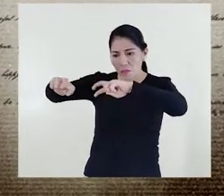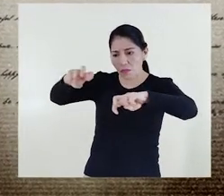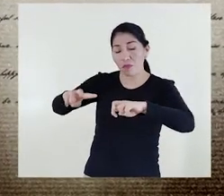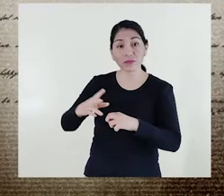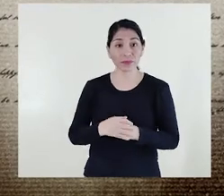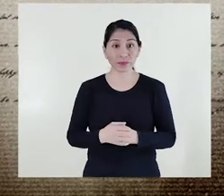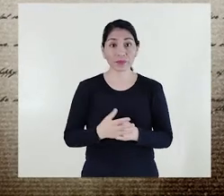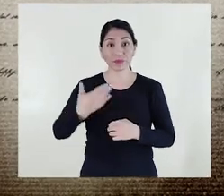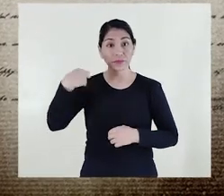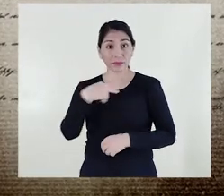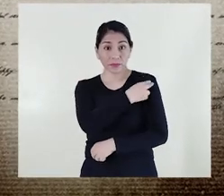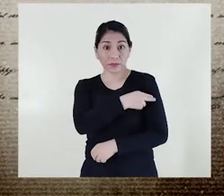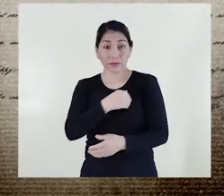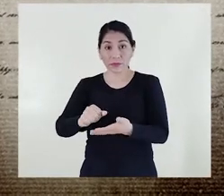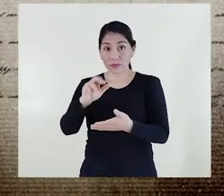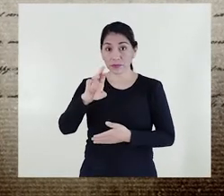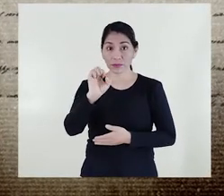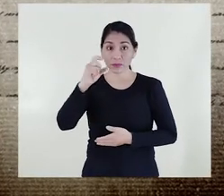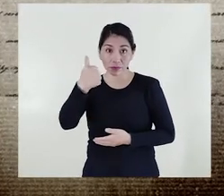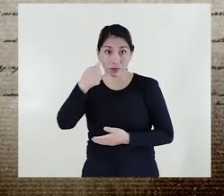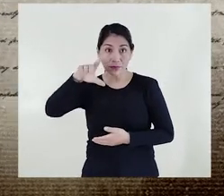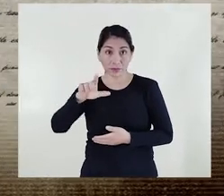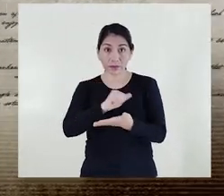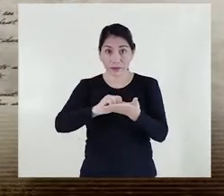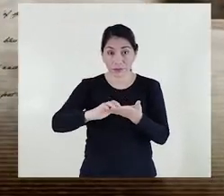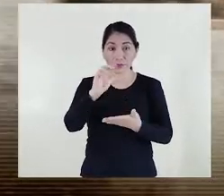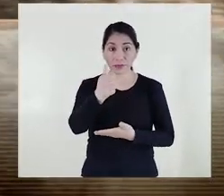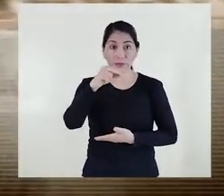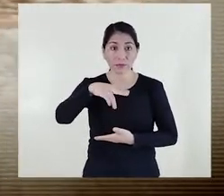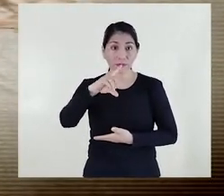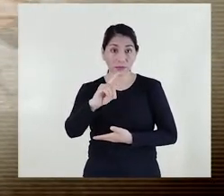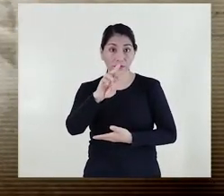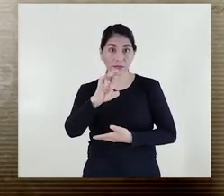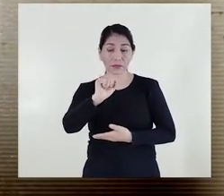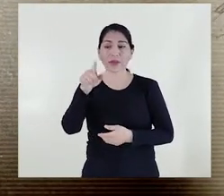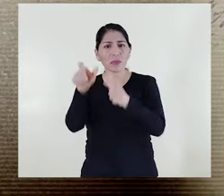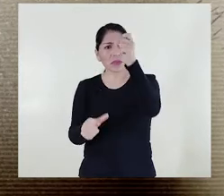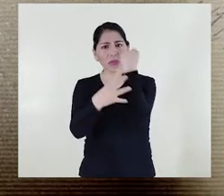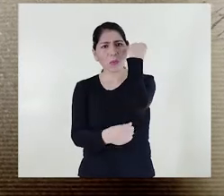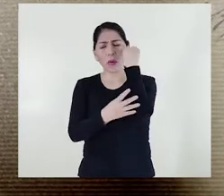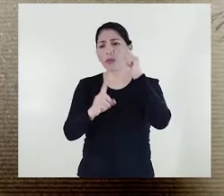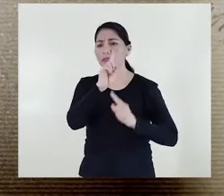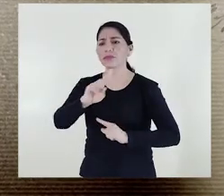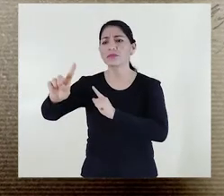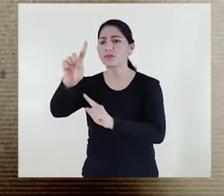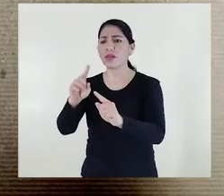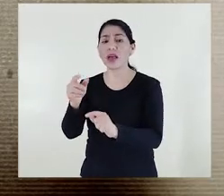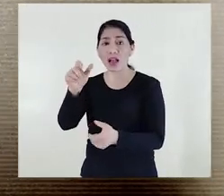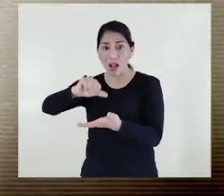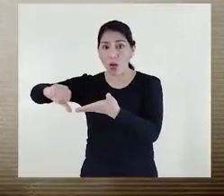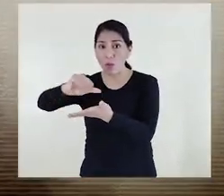por motivos de investigación. En el Hospital Real de San Andrés para Españoles Pobres de la antigua Plaza de Santa Ana, existió un